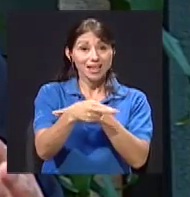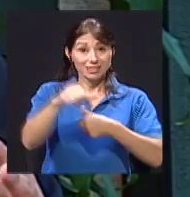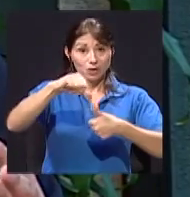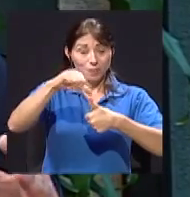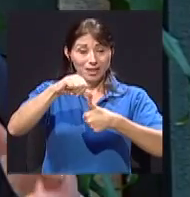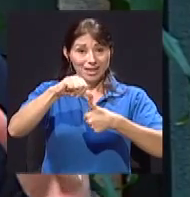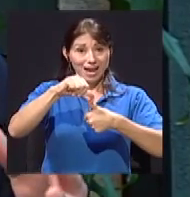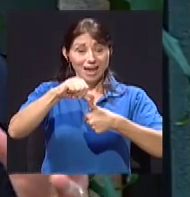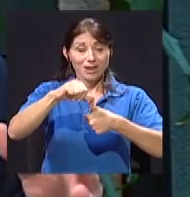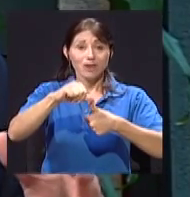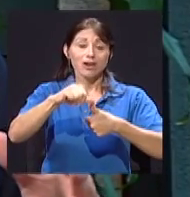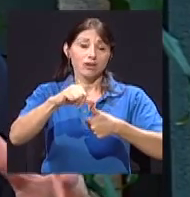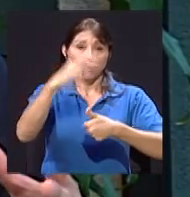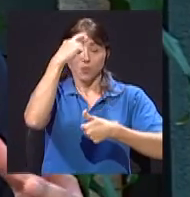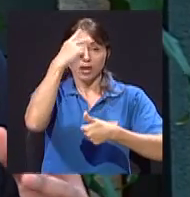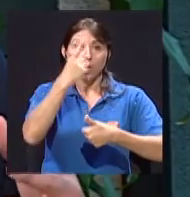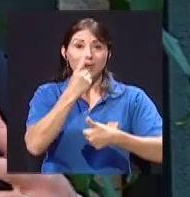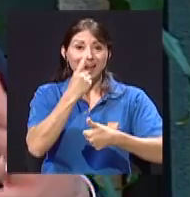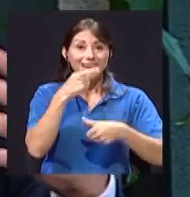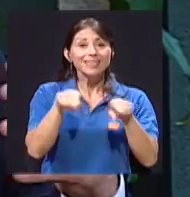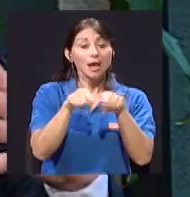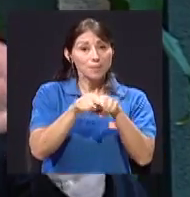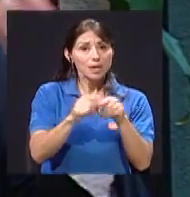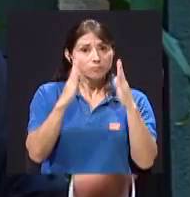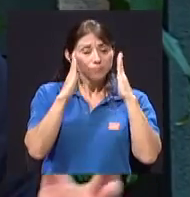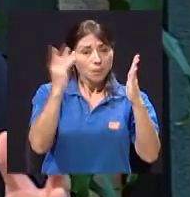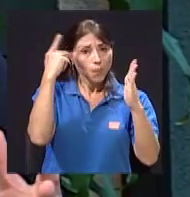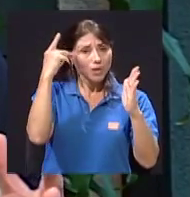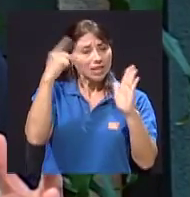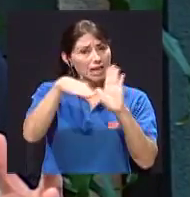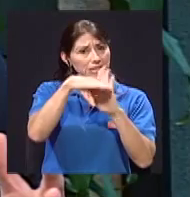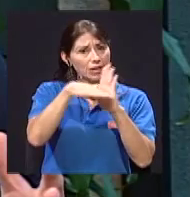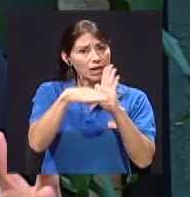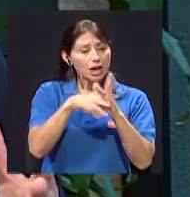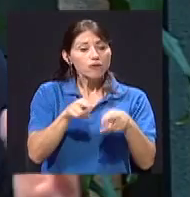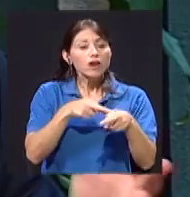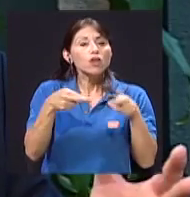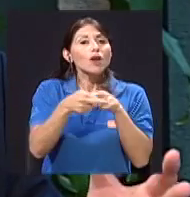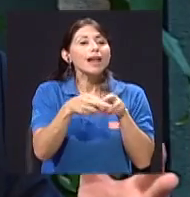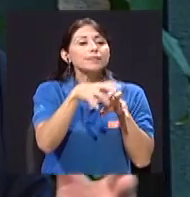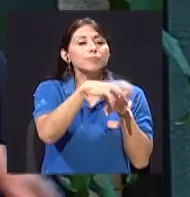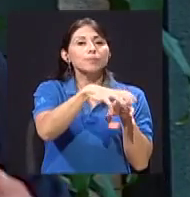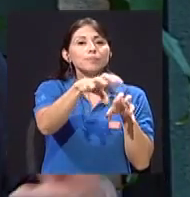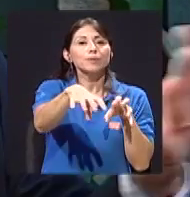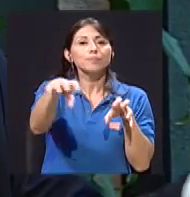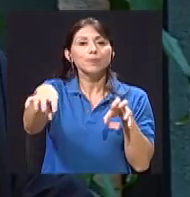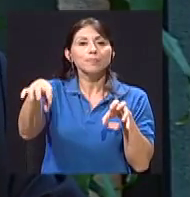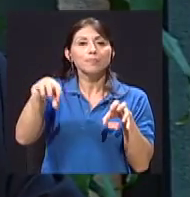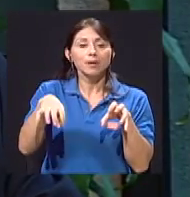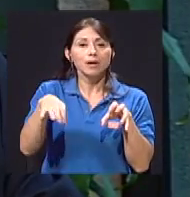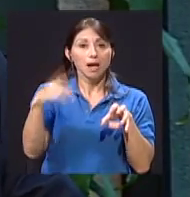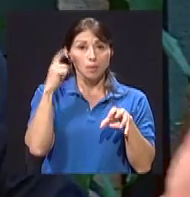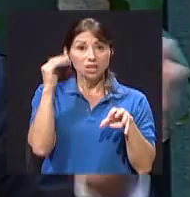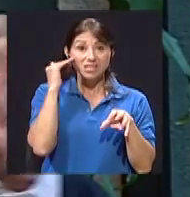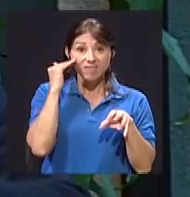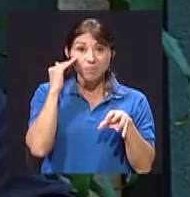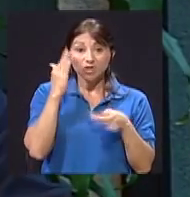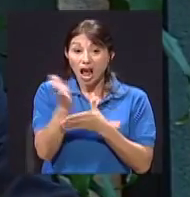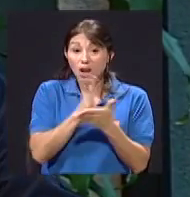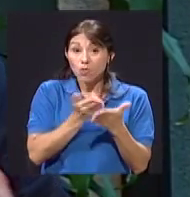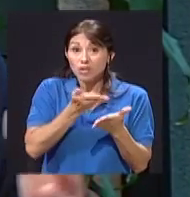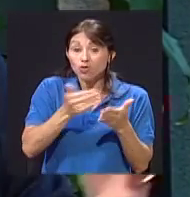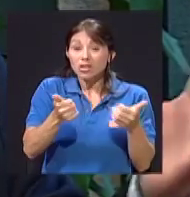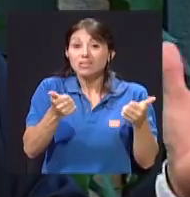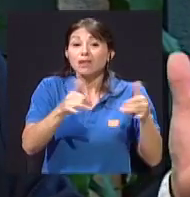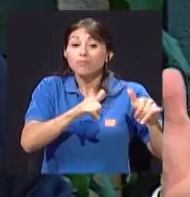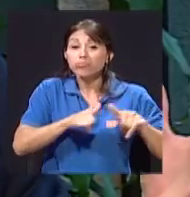definen políticas regionales de atención, sí. Porque sabemos que también en nuestra región existen comunes denominadores tanto de problemas como de